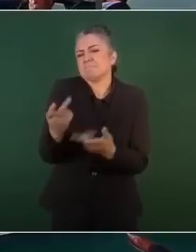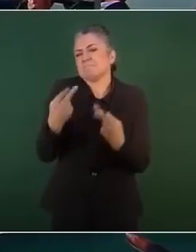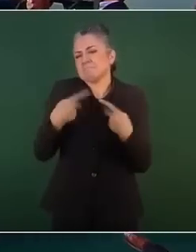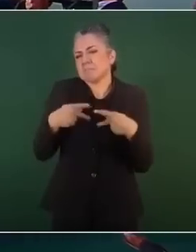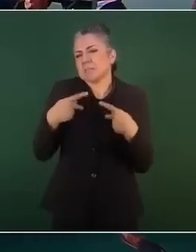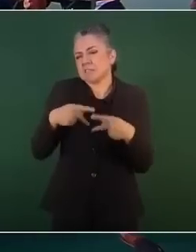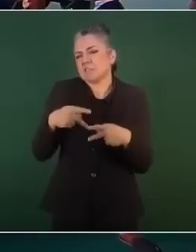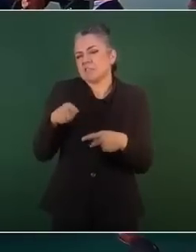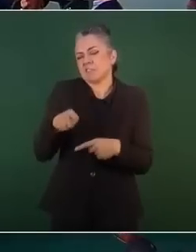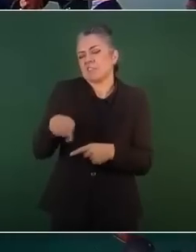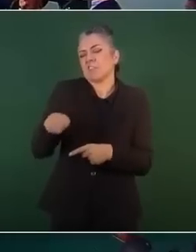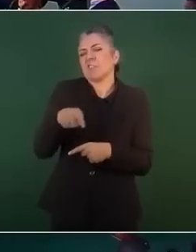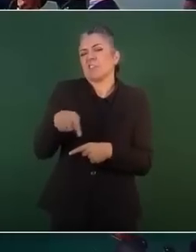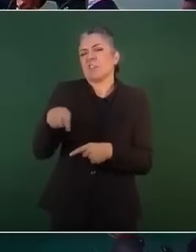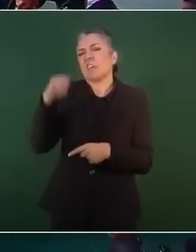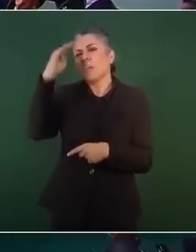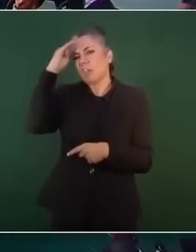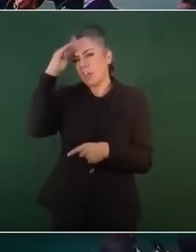se asumen, ¿no?,